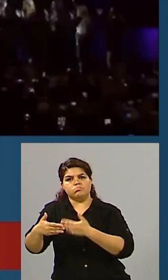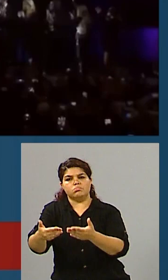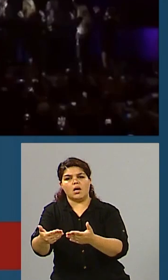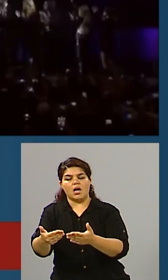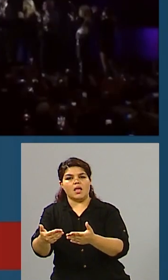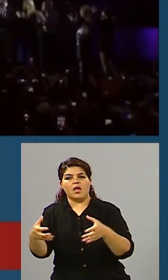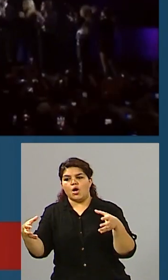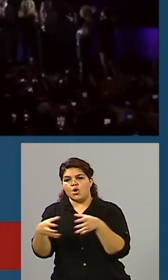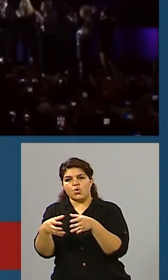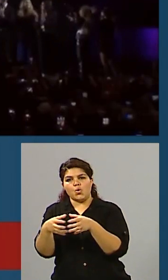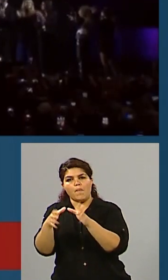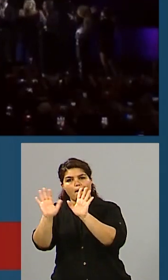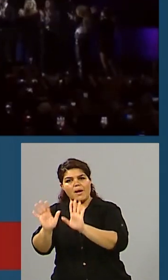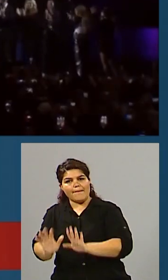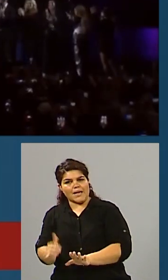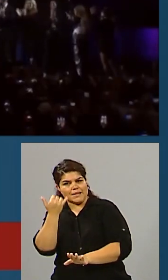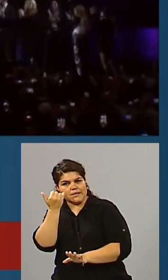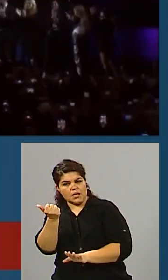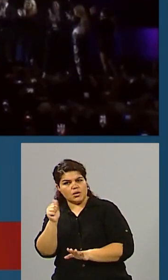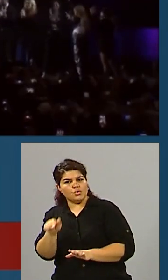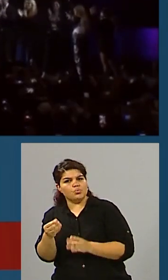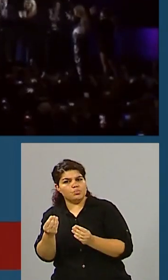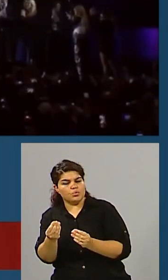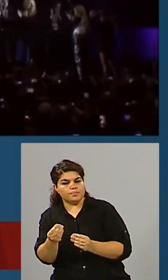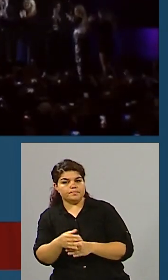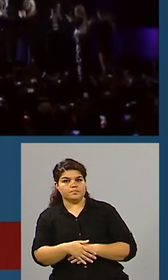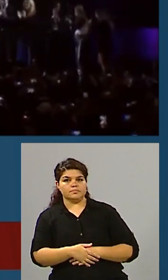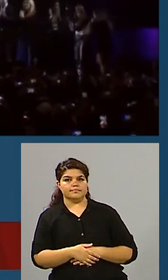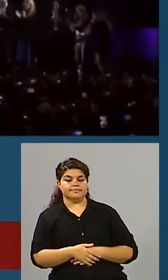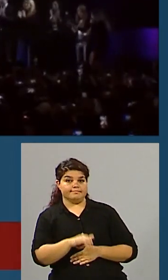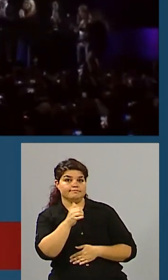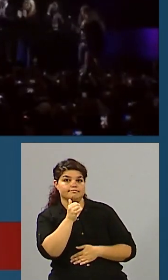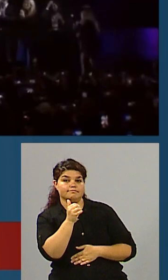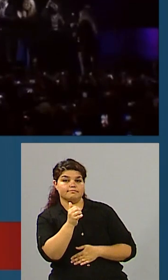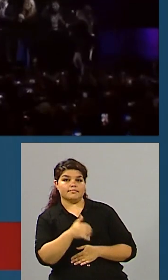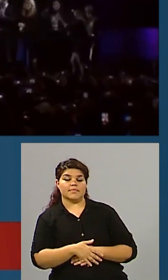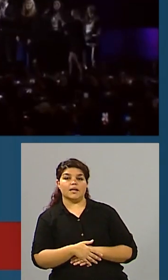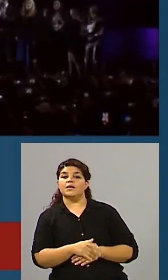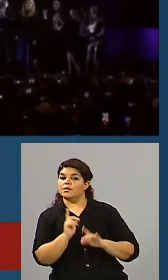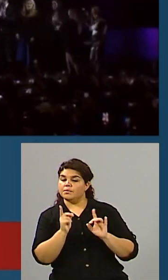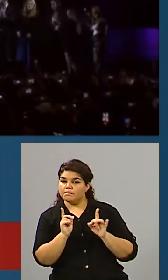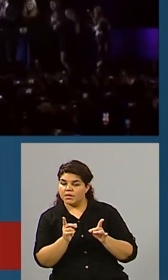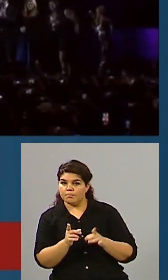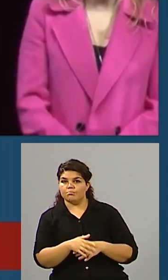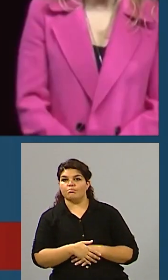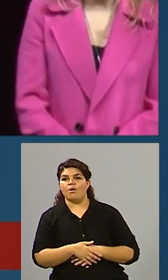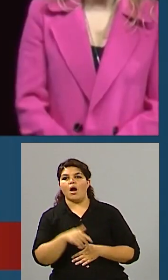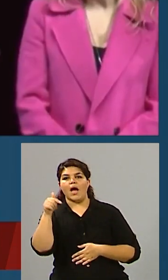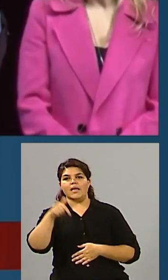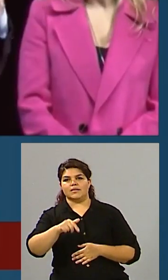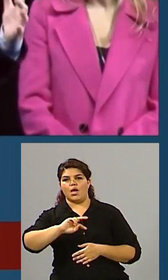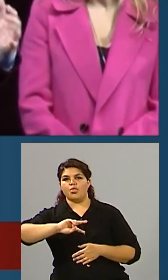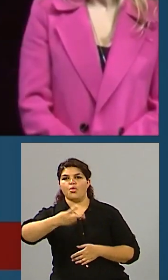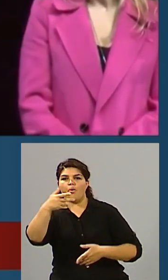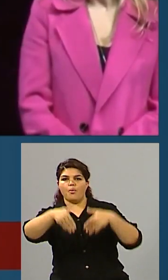gabinete? Sí, una de las cuestiones que nos ha dejado el balotaje ha sido que en las semanas previas al